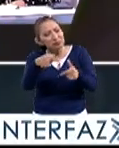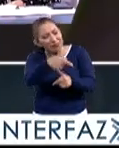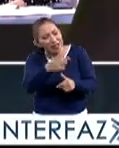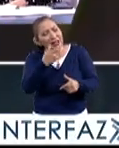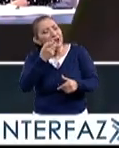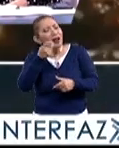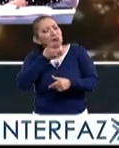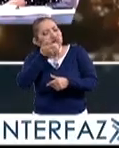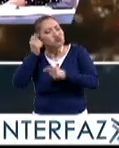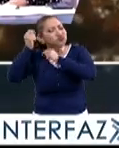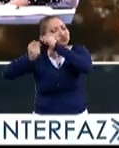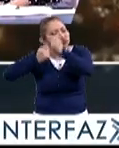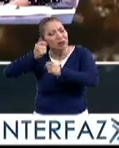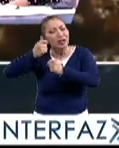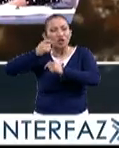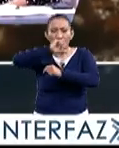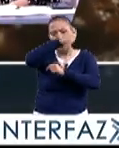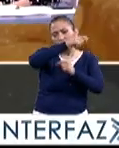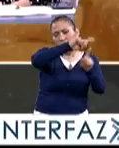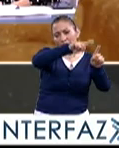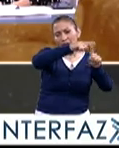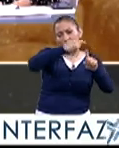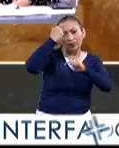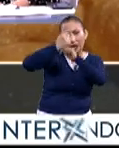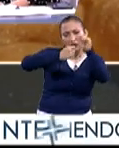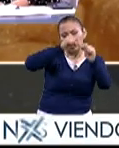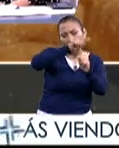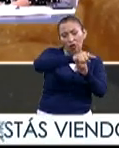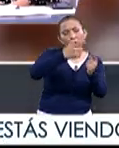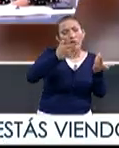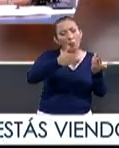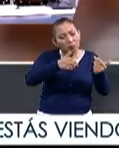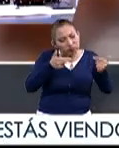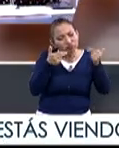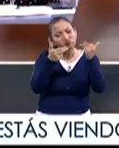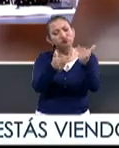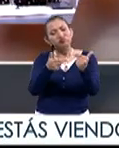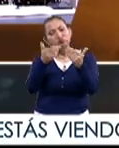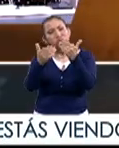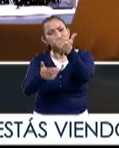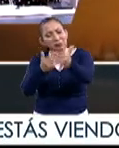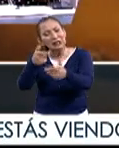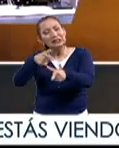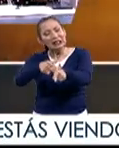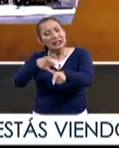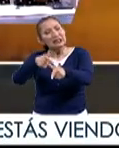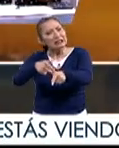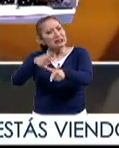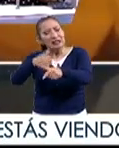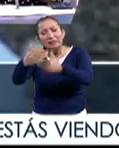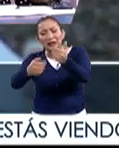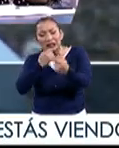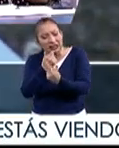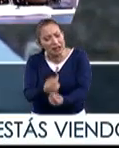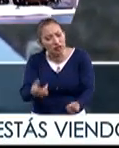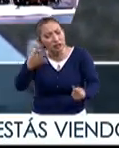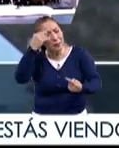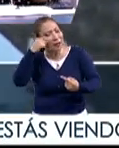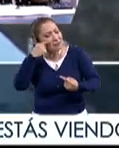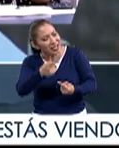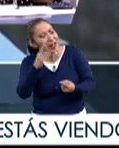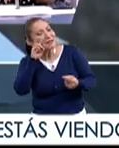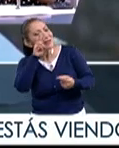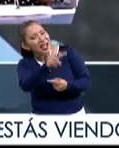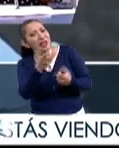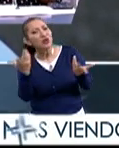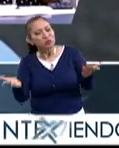esta tradición, y así como muchas otras que tenemos los mexicanos, pues de alguna forma se preserve, que los niños aprendan, que lo